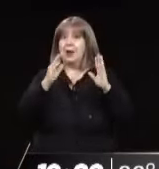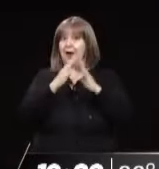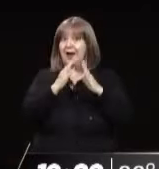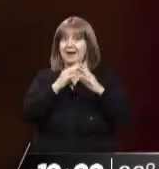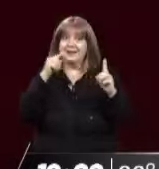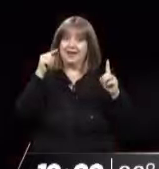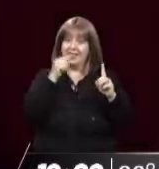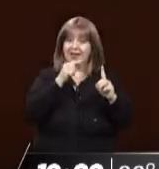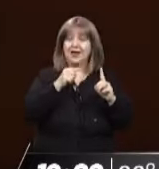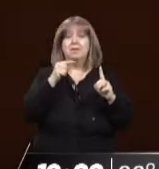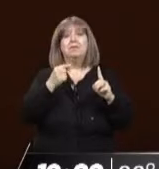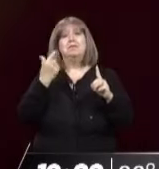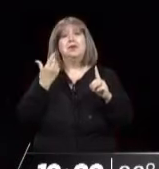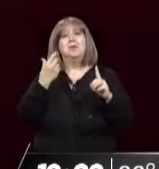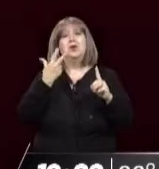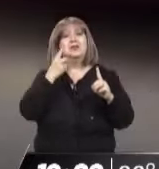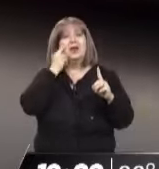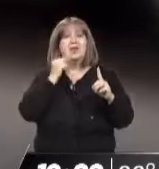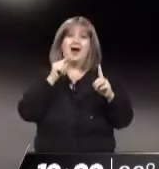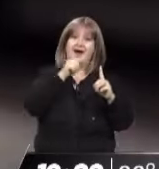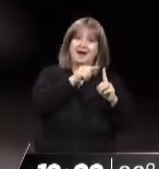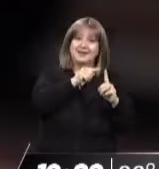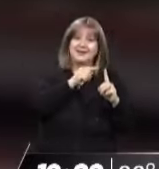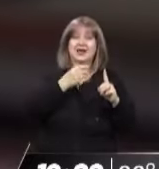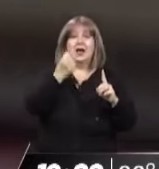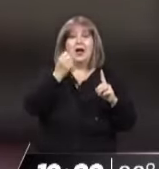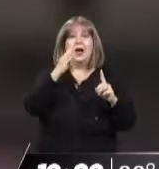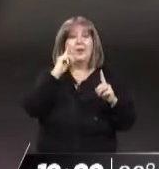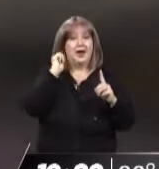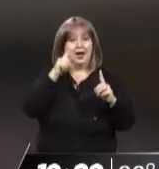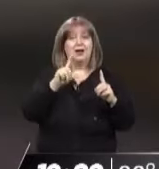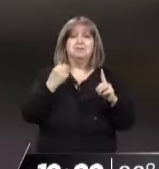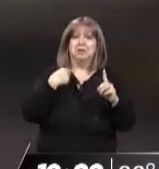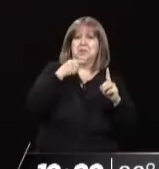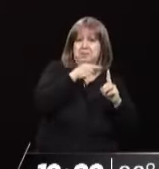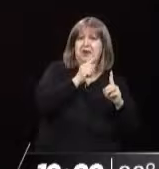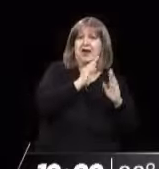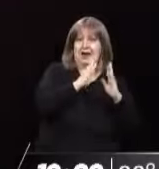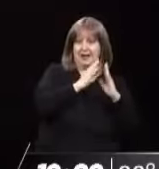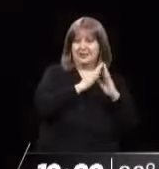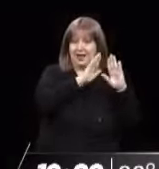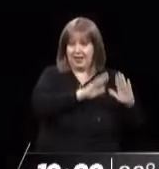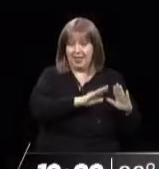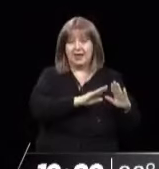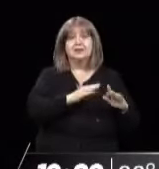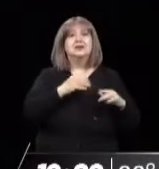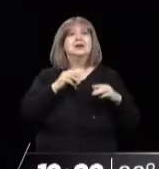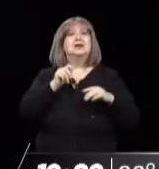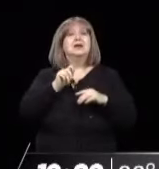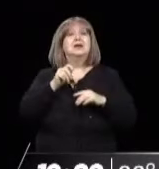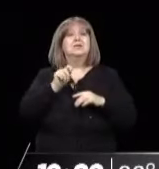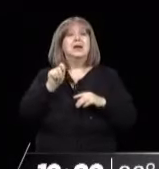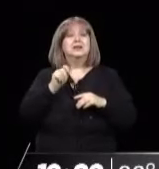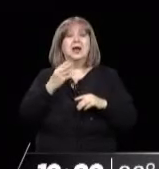ella donde Abigail estuvo los últimos 3 días antes de que se le perdiera el rastro. Aquella madrugada del 16 de